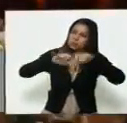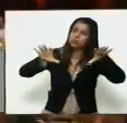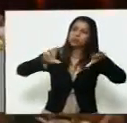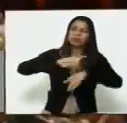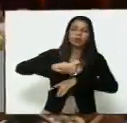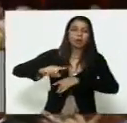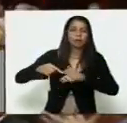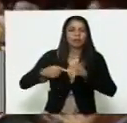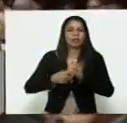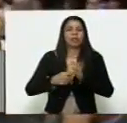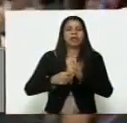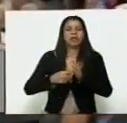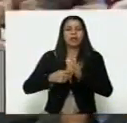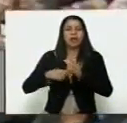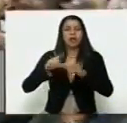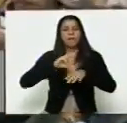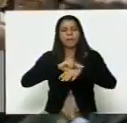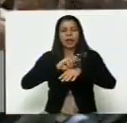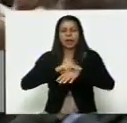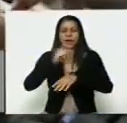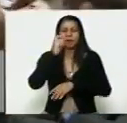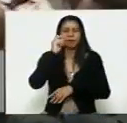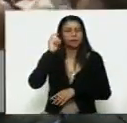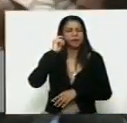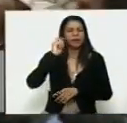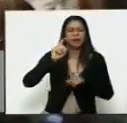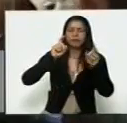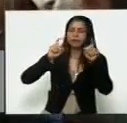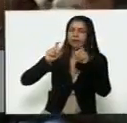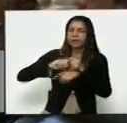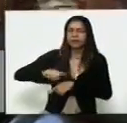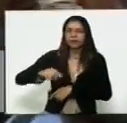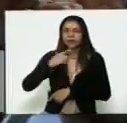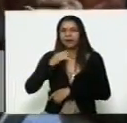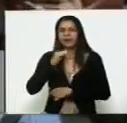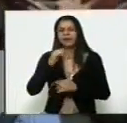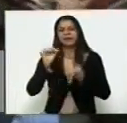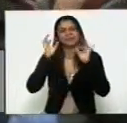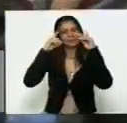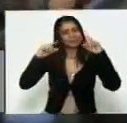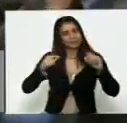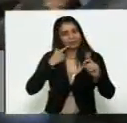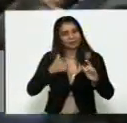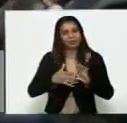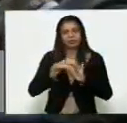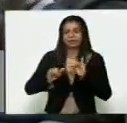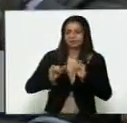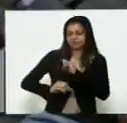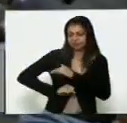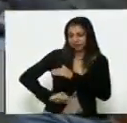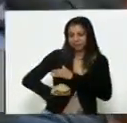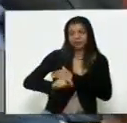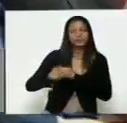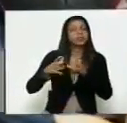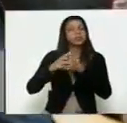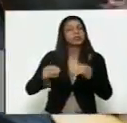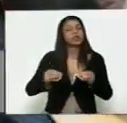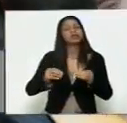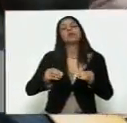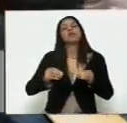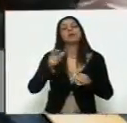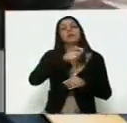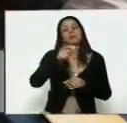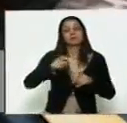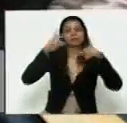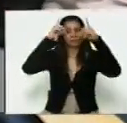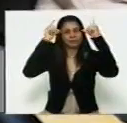obligatoriamente por las médicas y los médicos especialistas en obstetricia y en general por todo el personal de